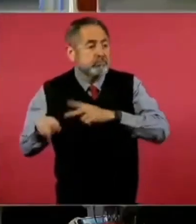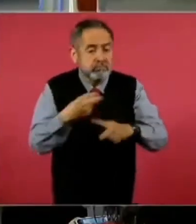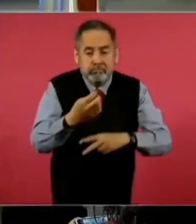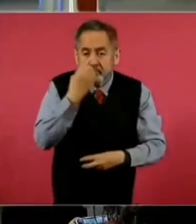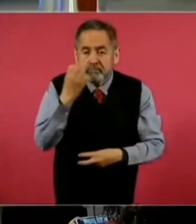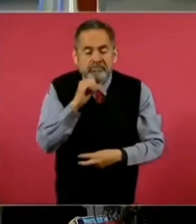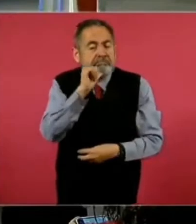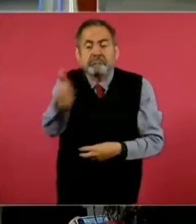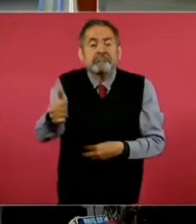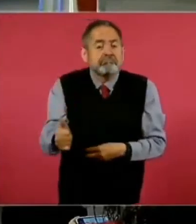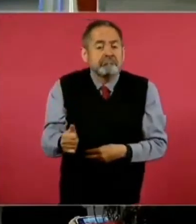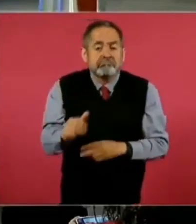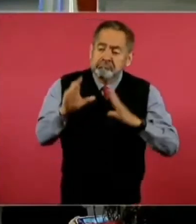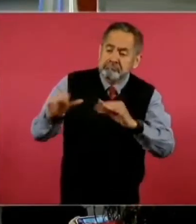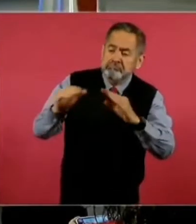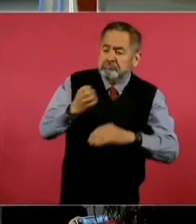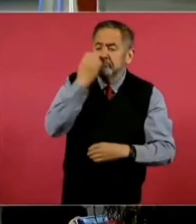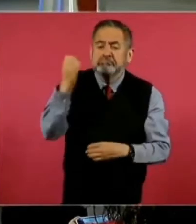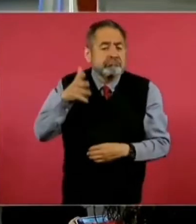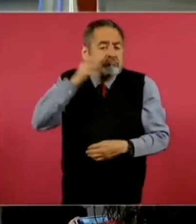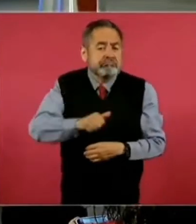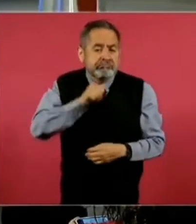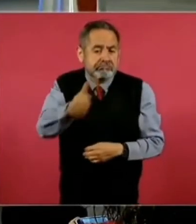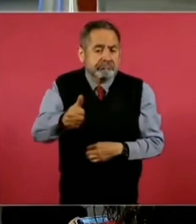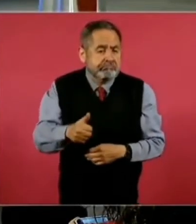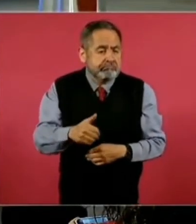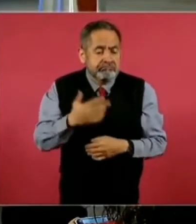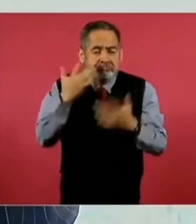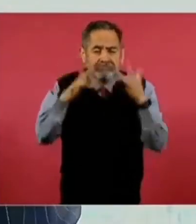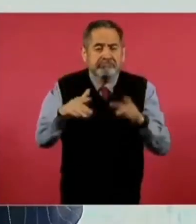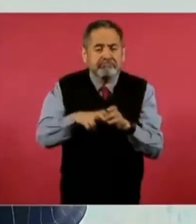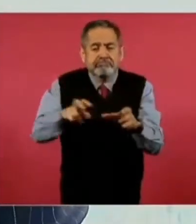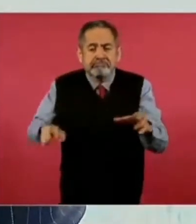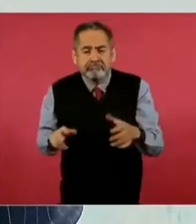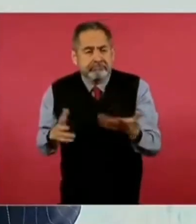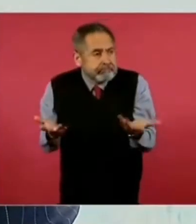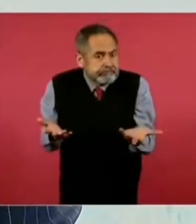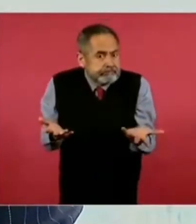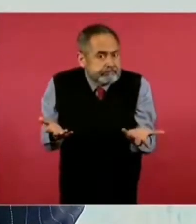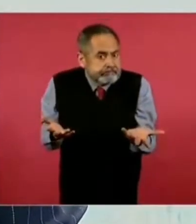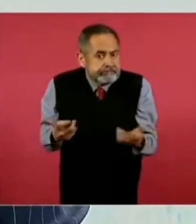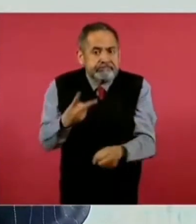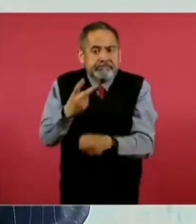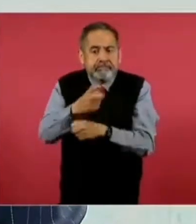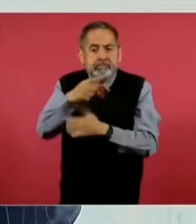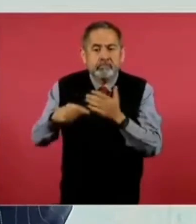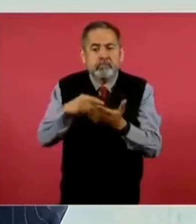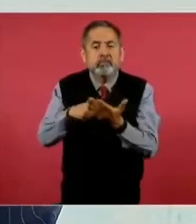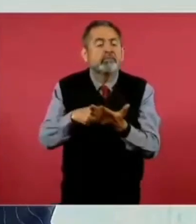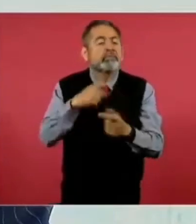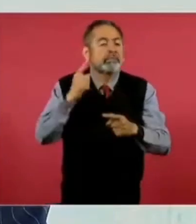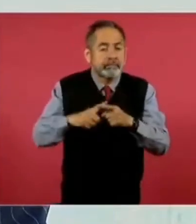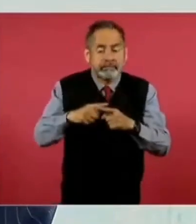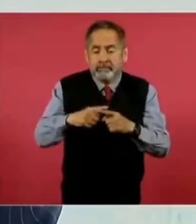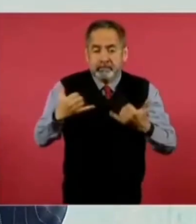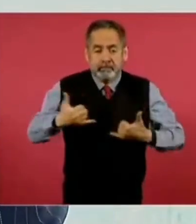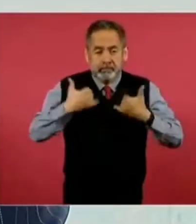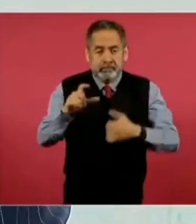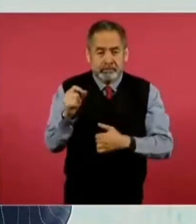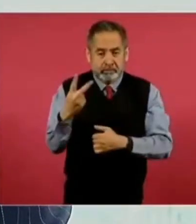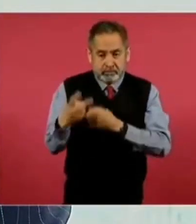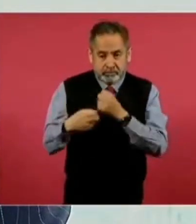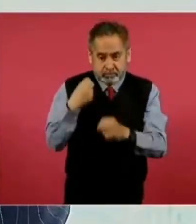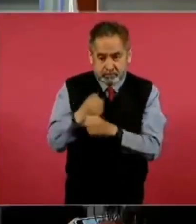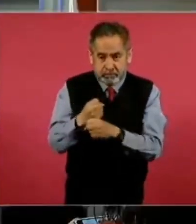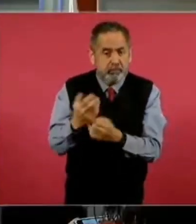no cuenta con una educación básica. Ocupa el segundo lugar de la población de 22 años o más que no tiene